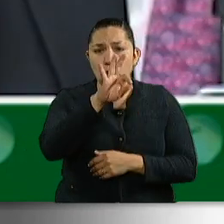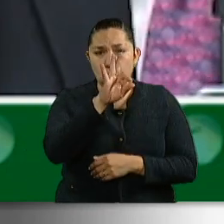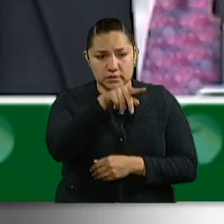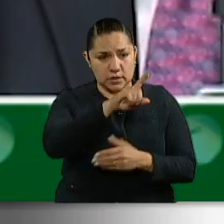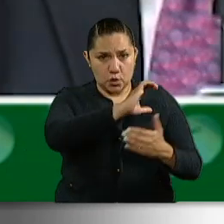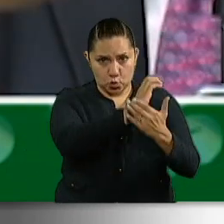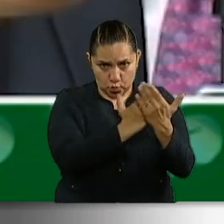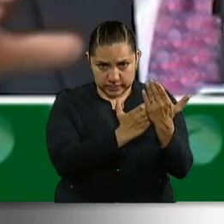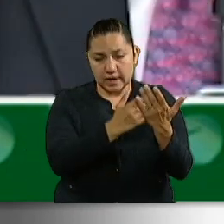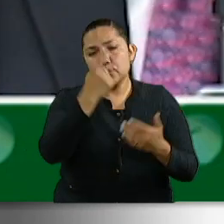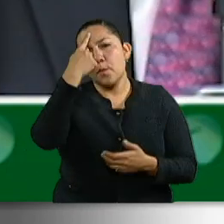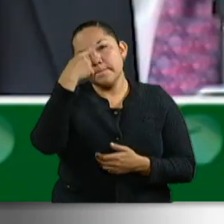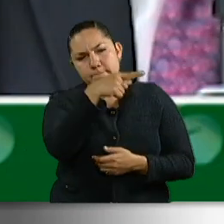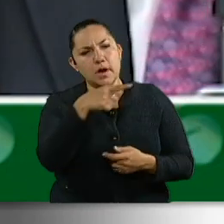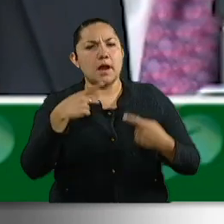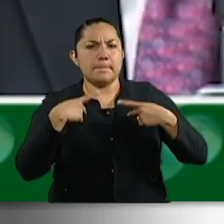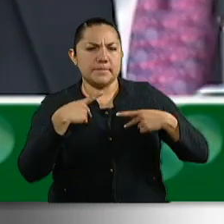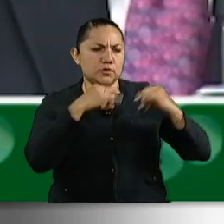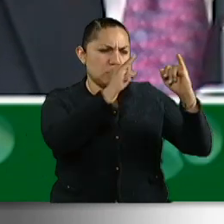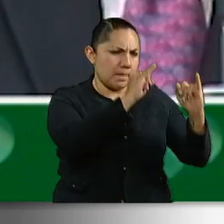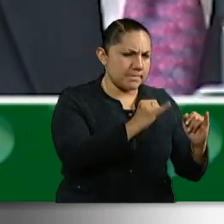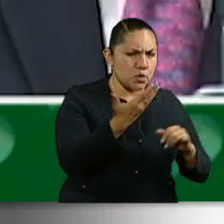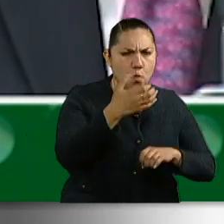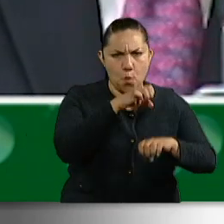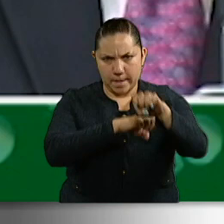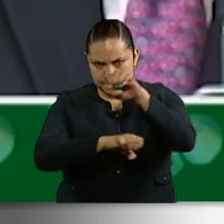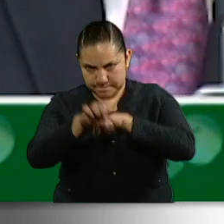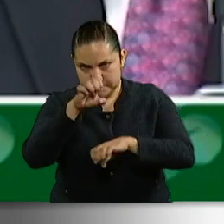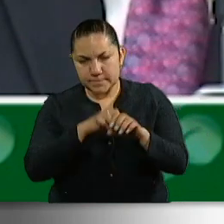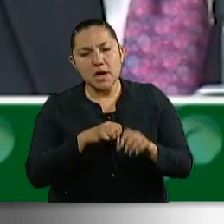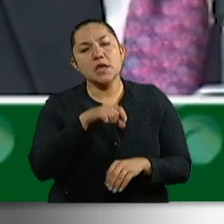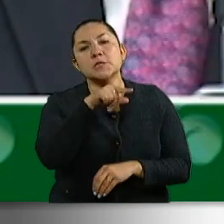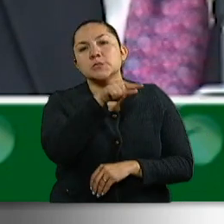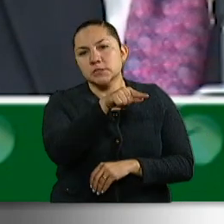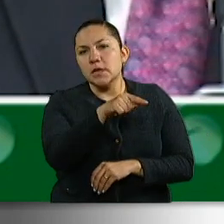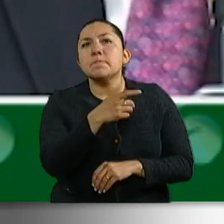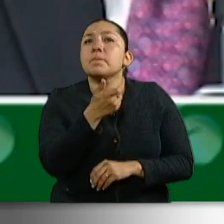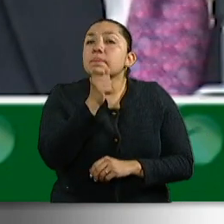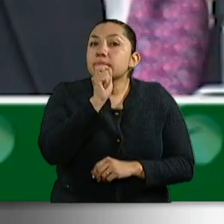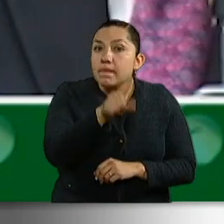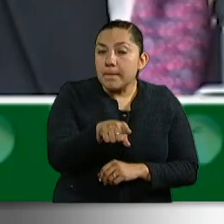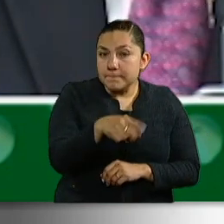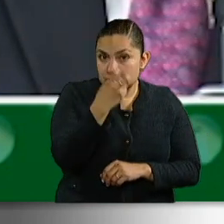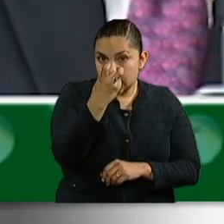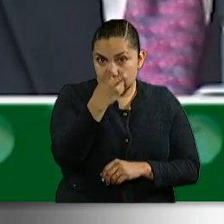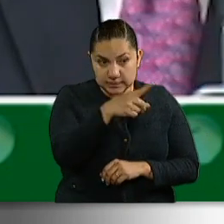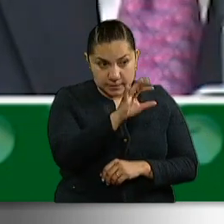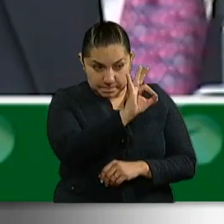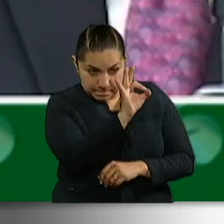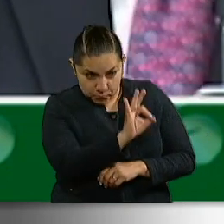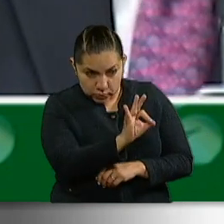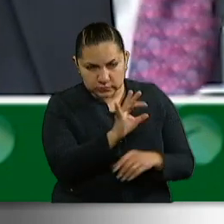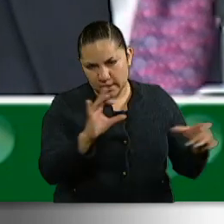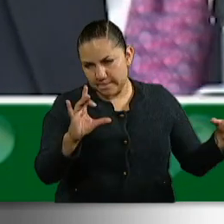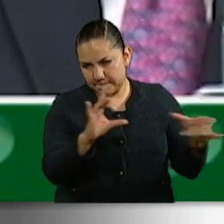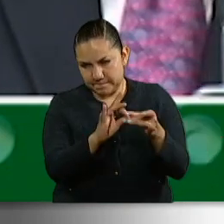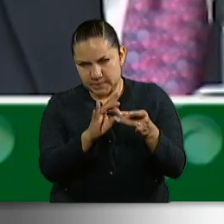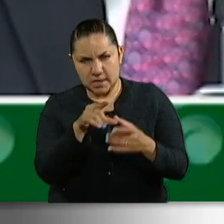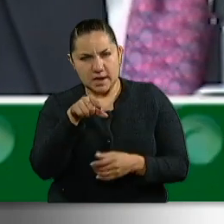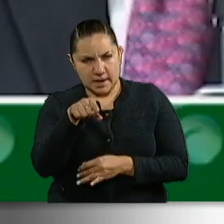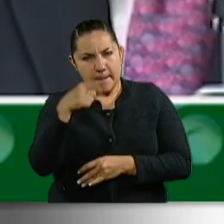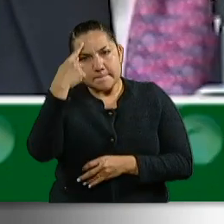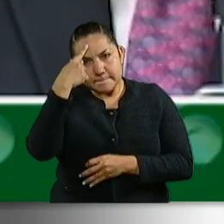con personas físicas, tantos con personas morales, y aquí se repite también ese patrón, la gran mayoría